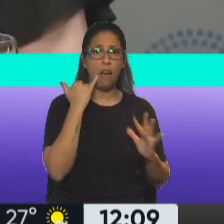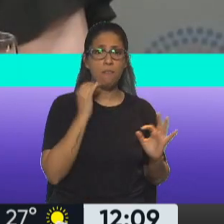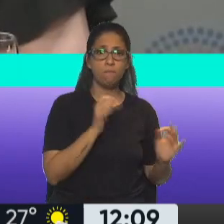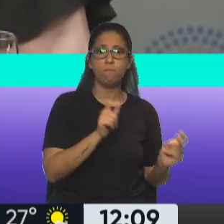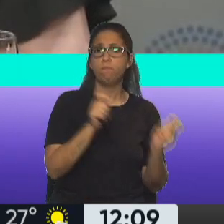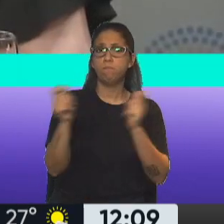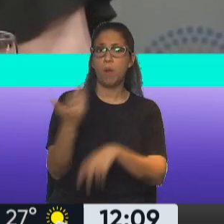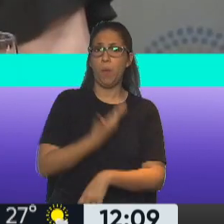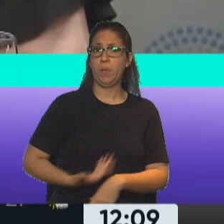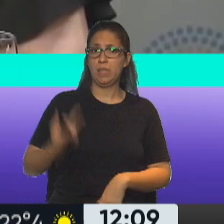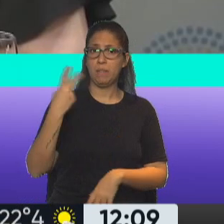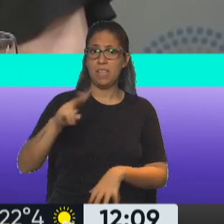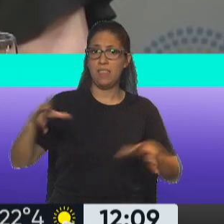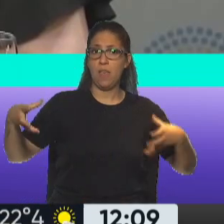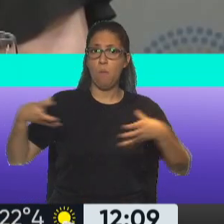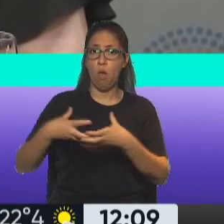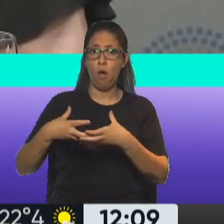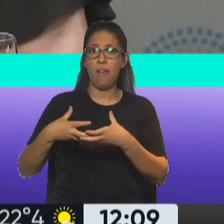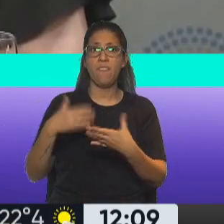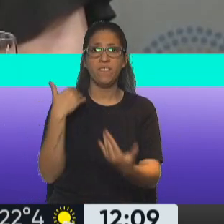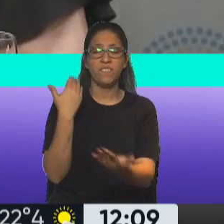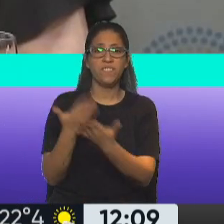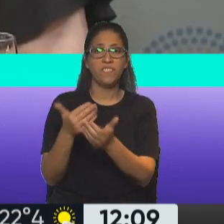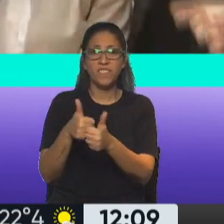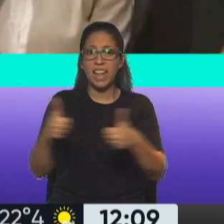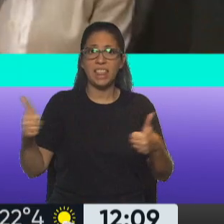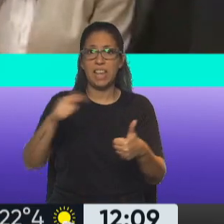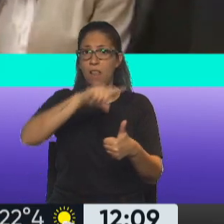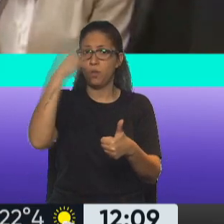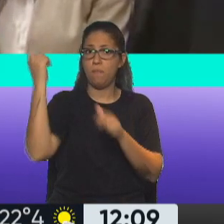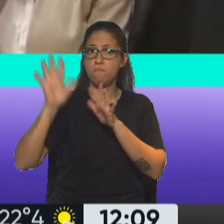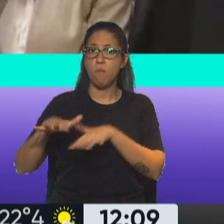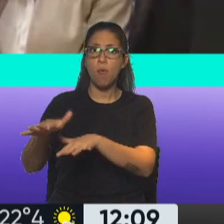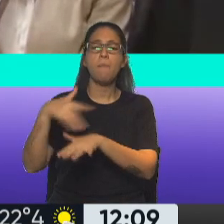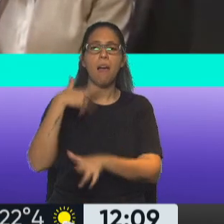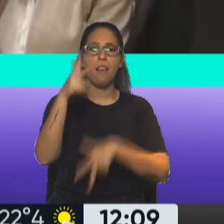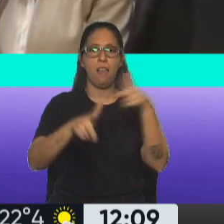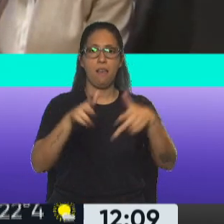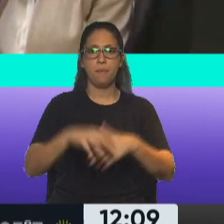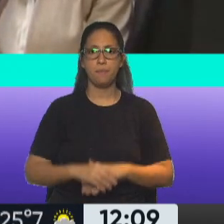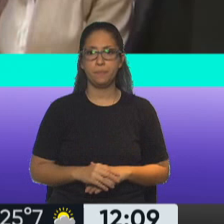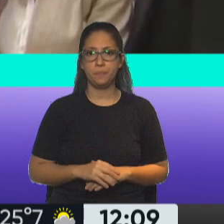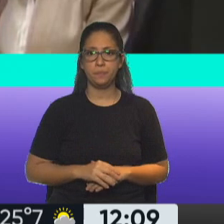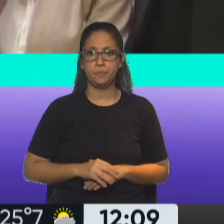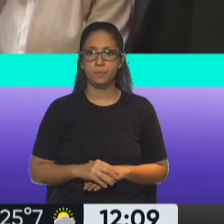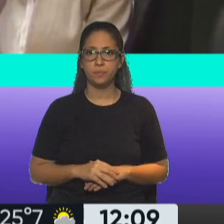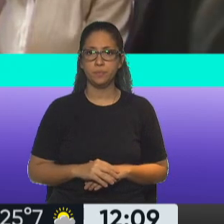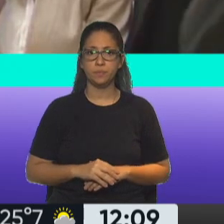la vicepresidenta del bloque, Frente Nacional y Popular, para que también les dé unas palabras.